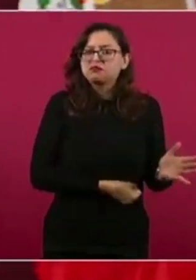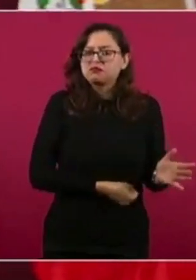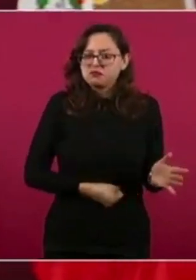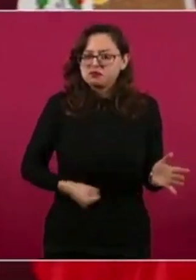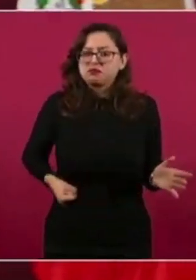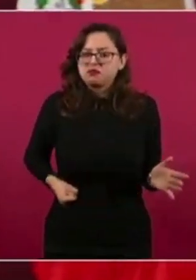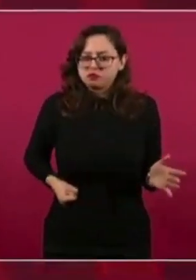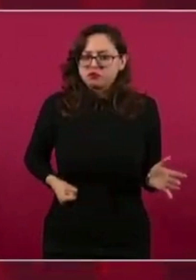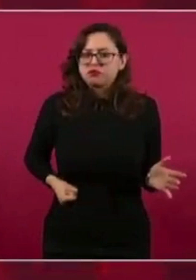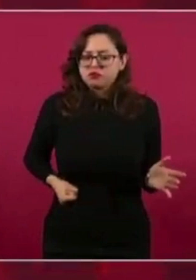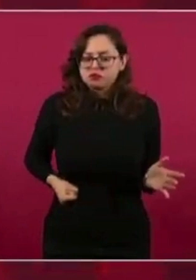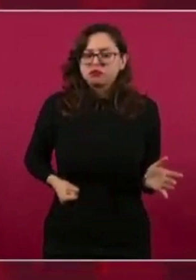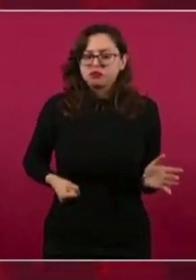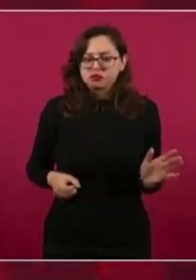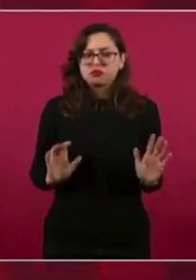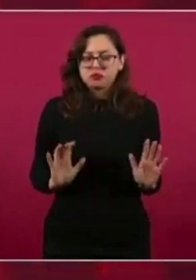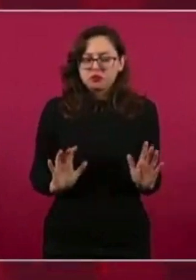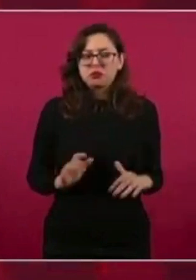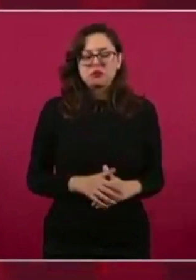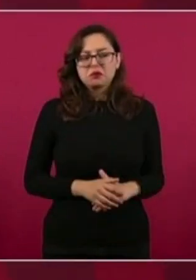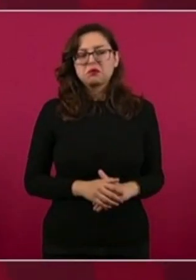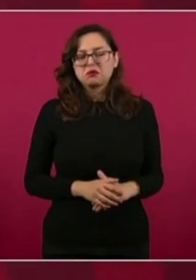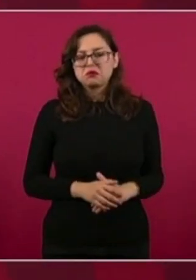la variable austeridad,